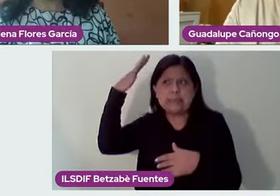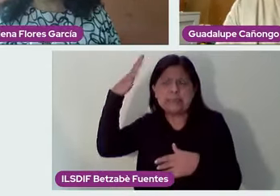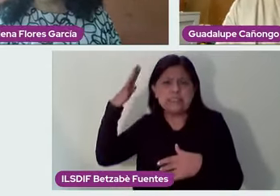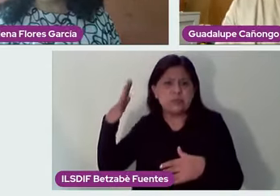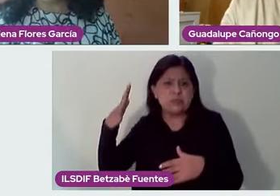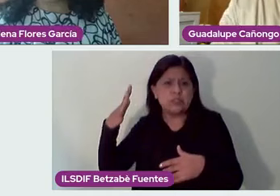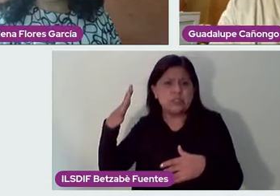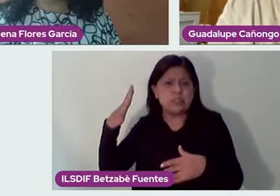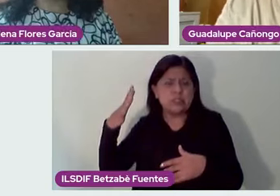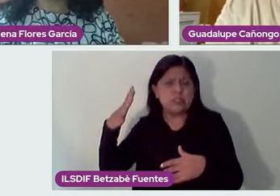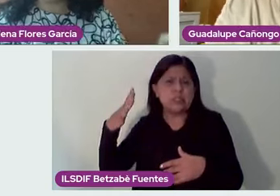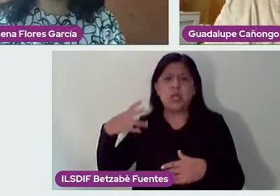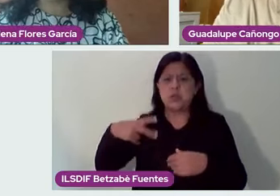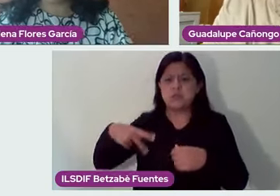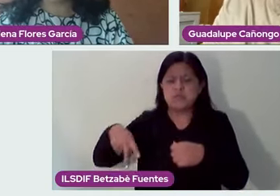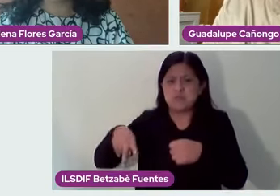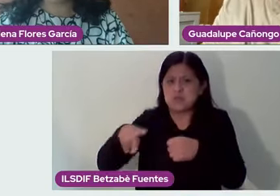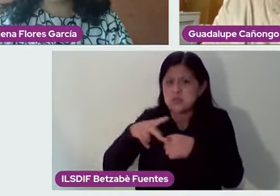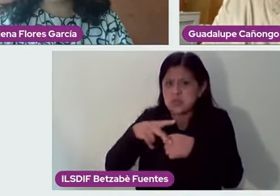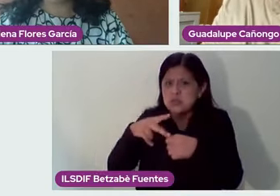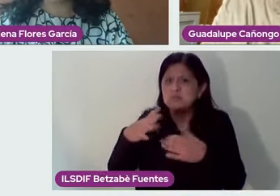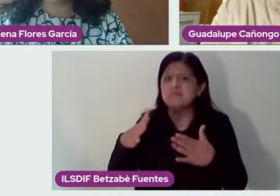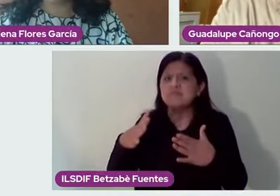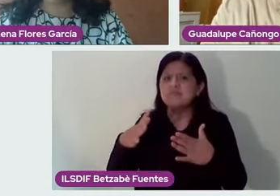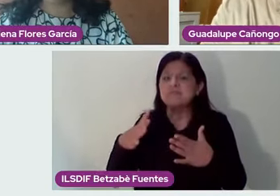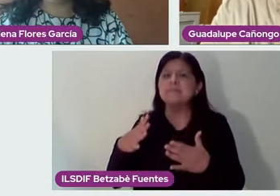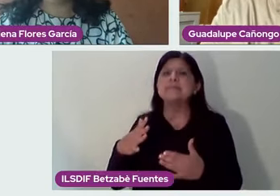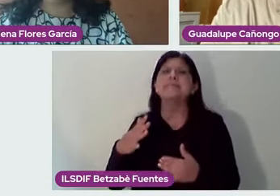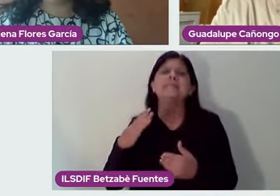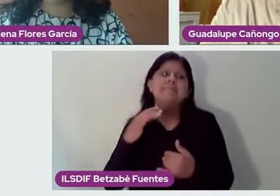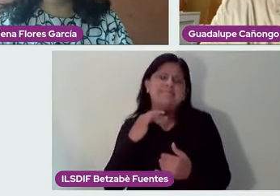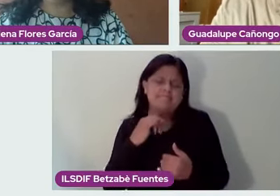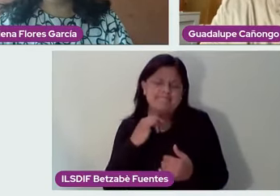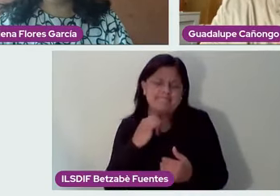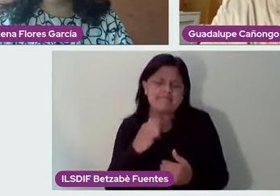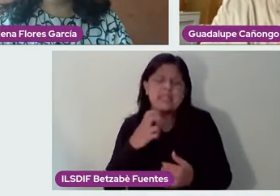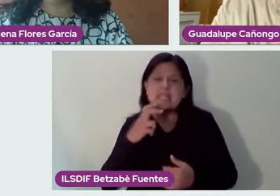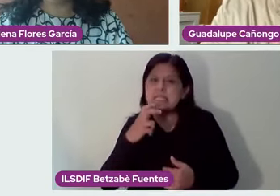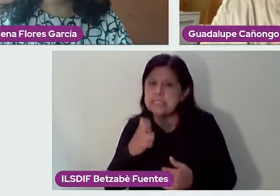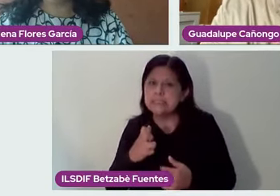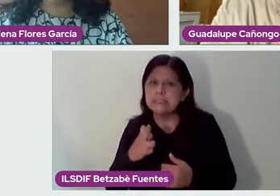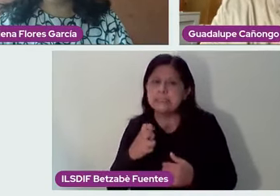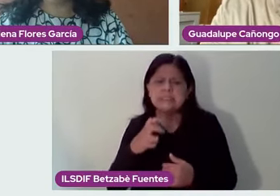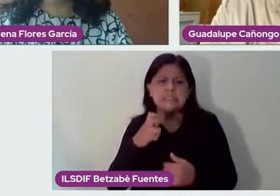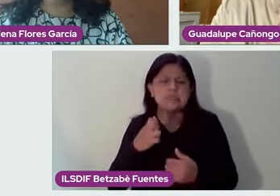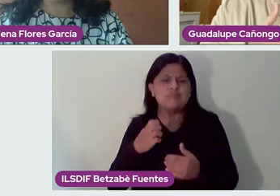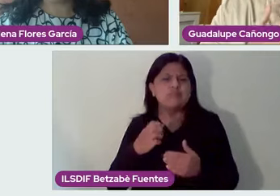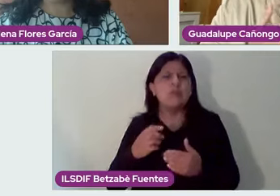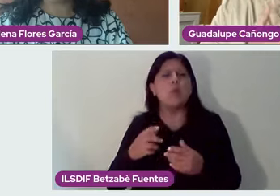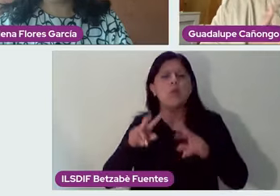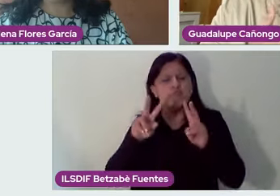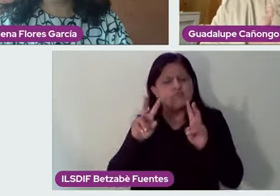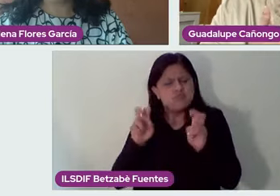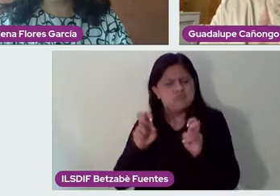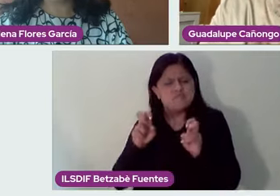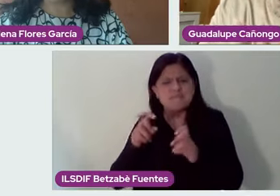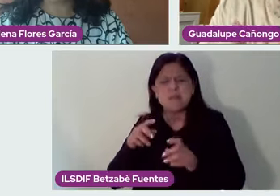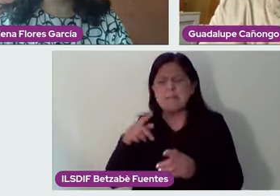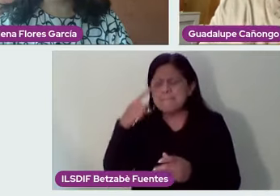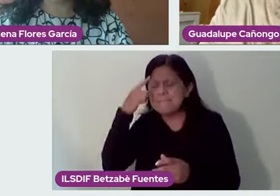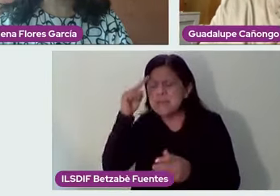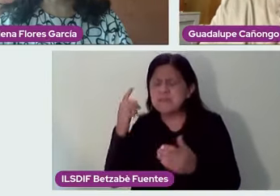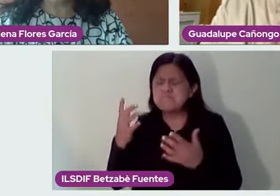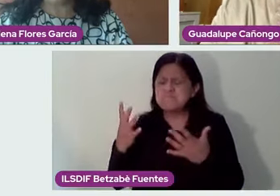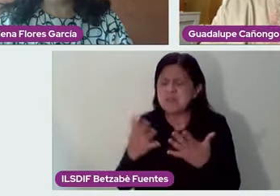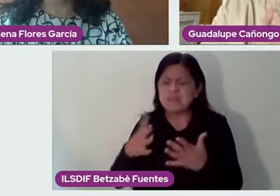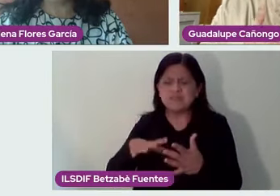que pendiente, es de verdad que un reto que la verdad es que estamos, poder decirlo así, en pañales,